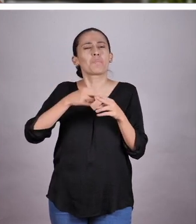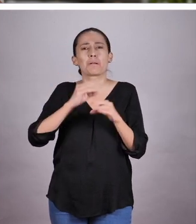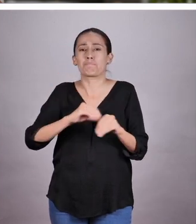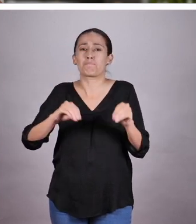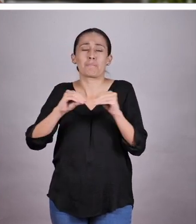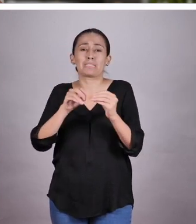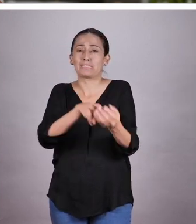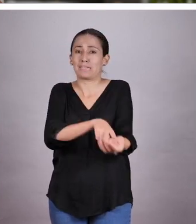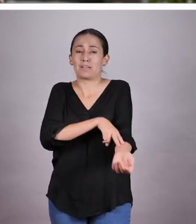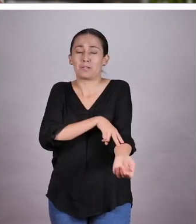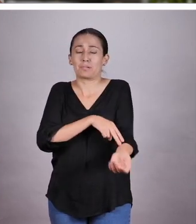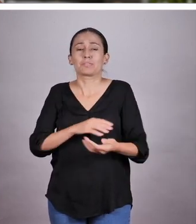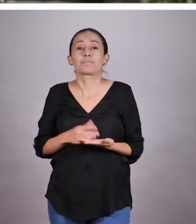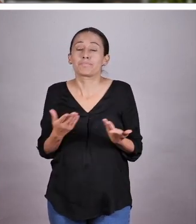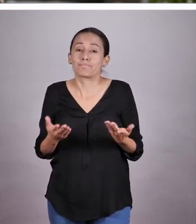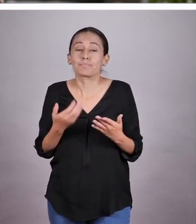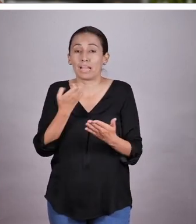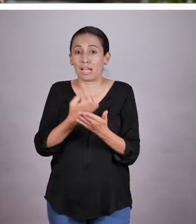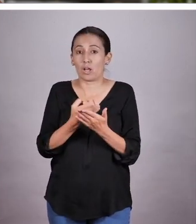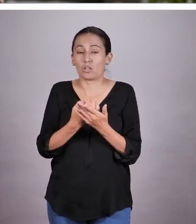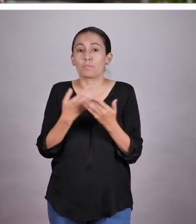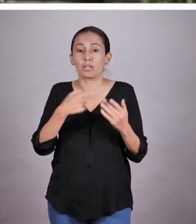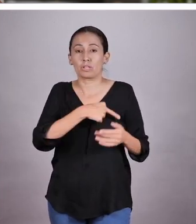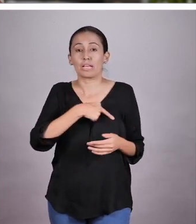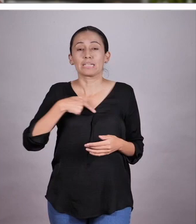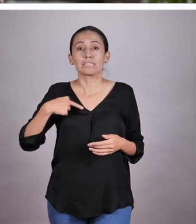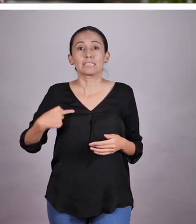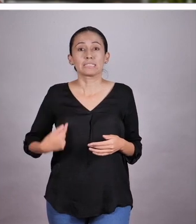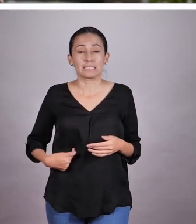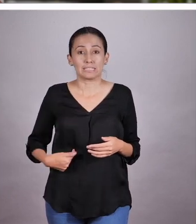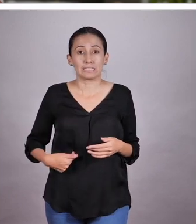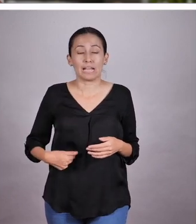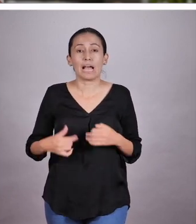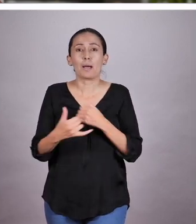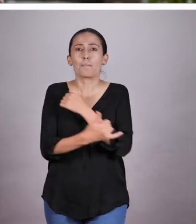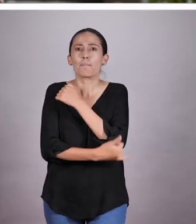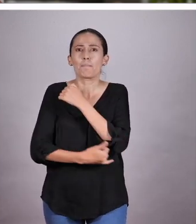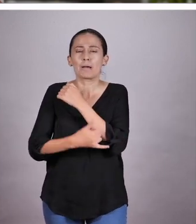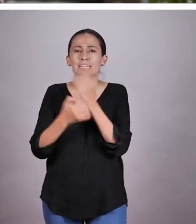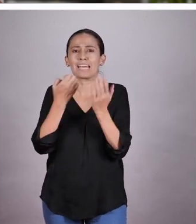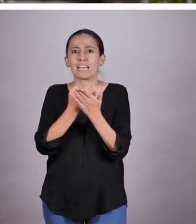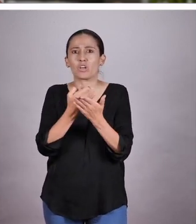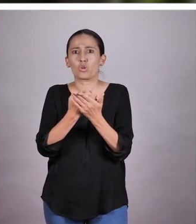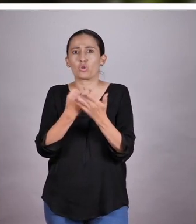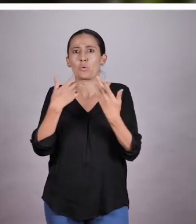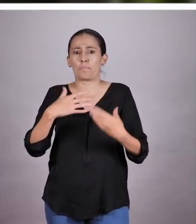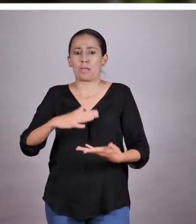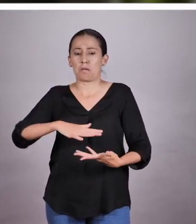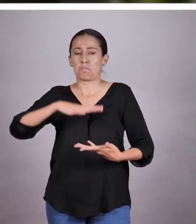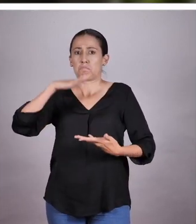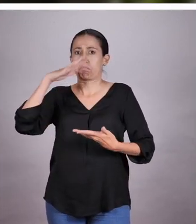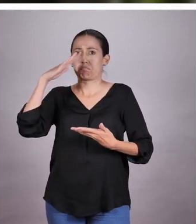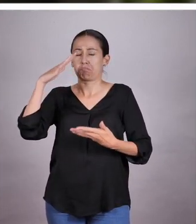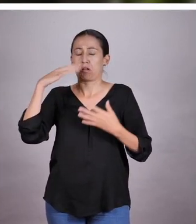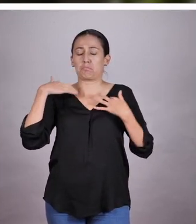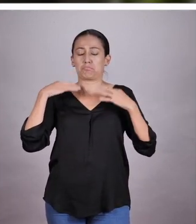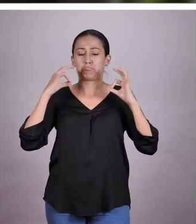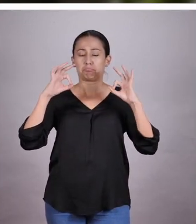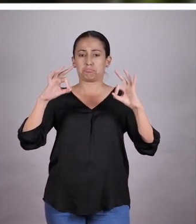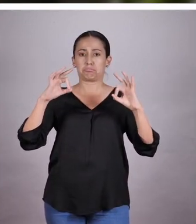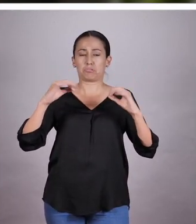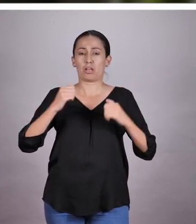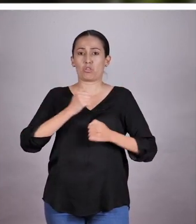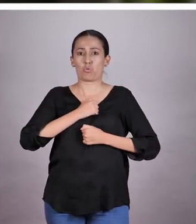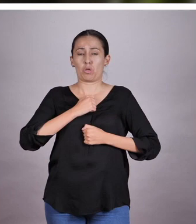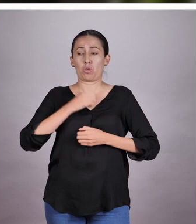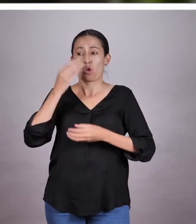económico no está en los países árabes, sino en China, que es la segunda economía más grande del mundo. Aparte, son quienes más